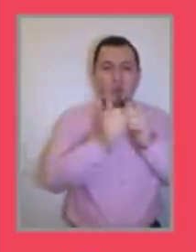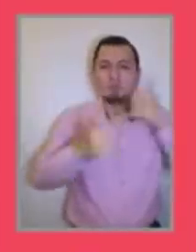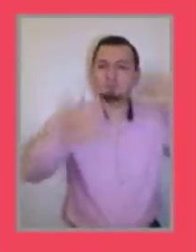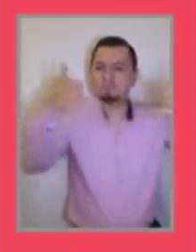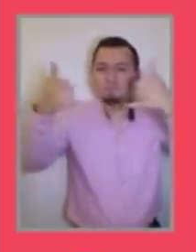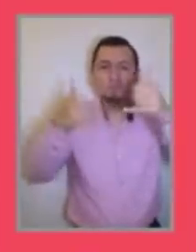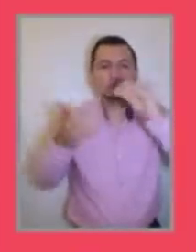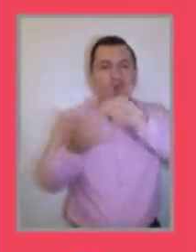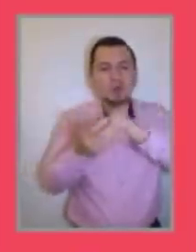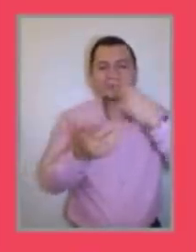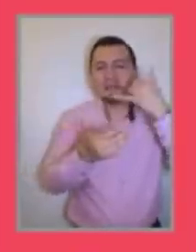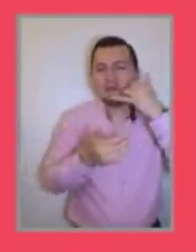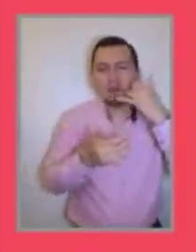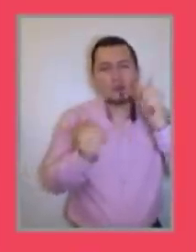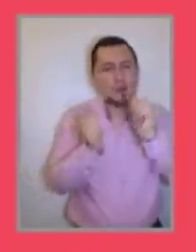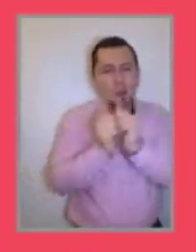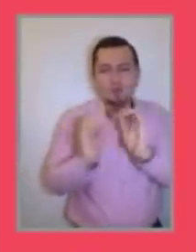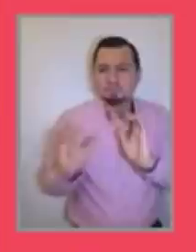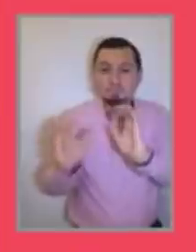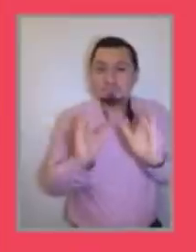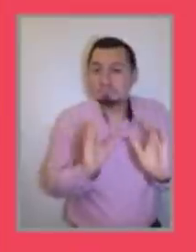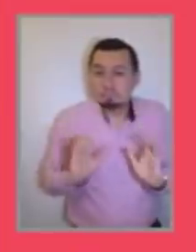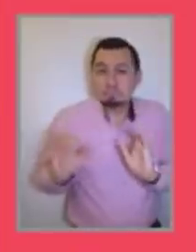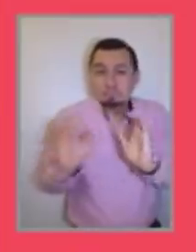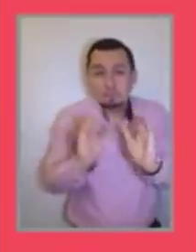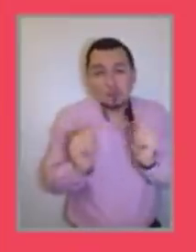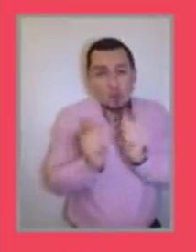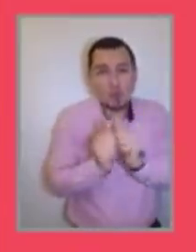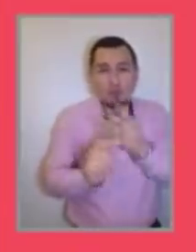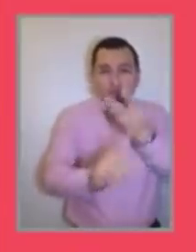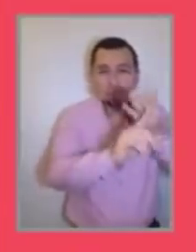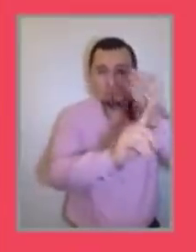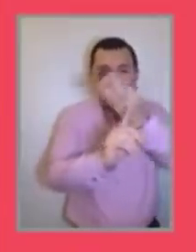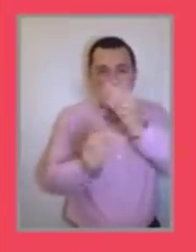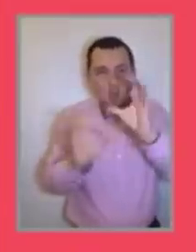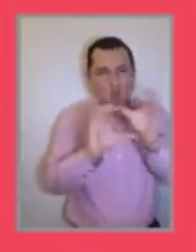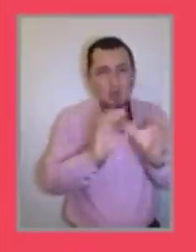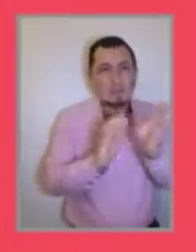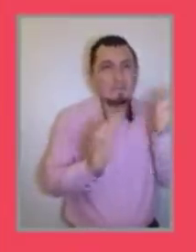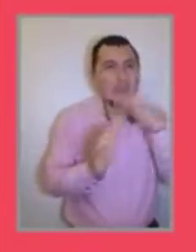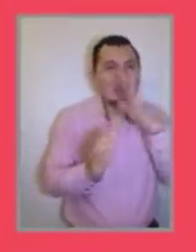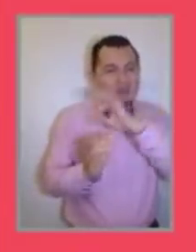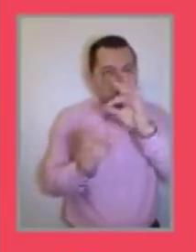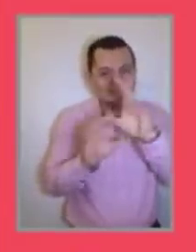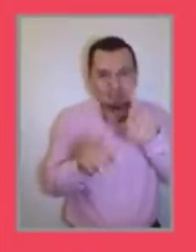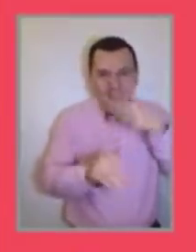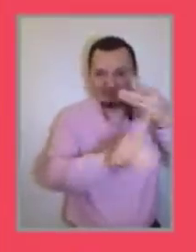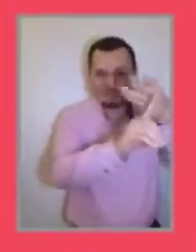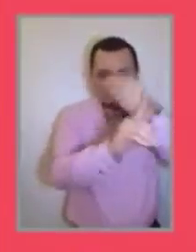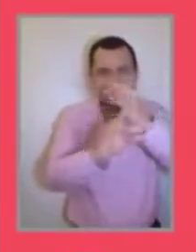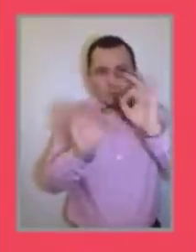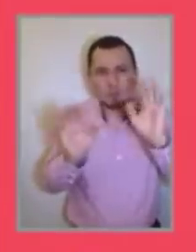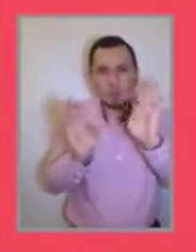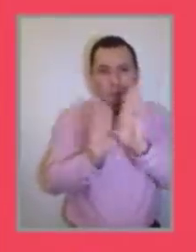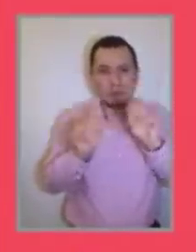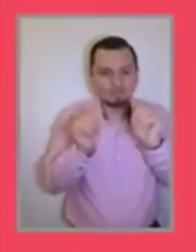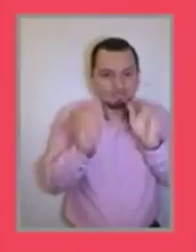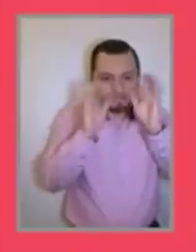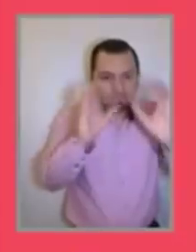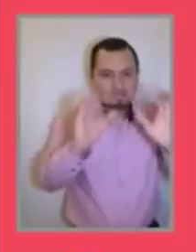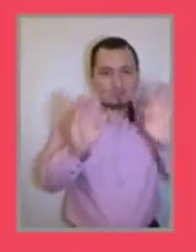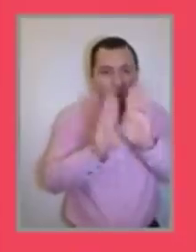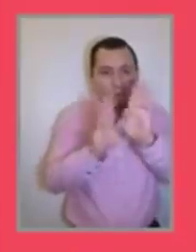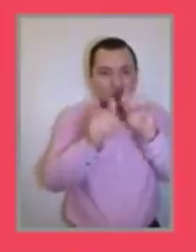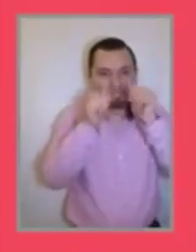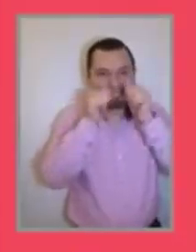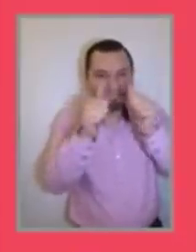decir, tenemos herramientas que hemos ido afinando que nos van a ayudar también a bajar el nivel de riesgo. ¿Cómo nos